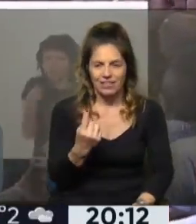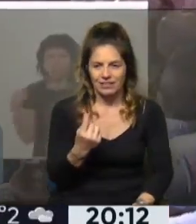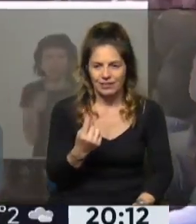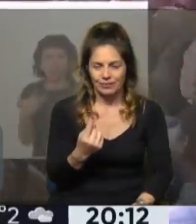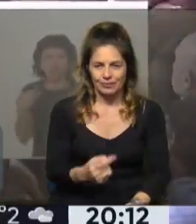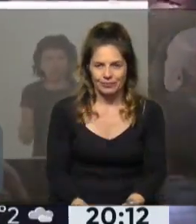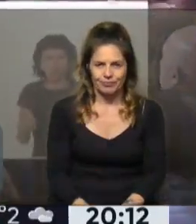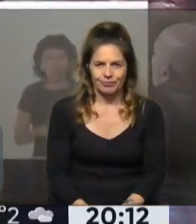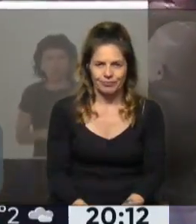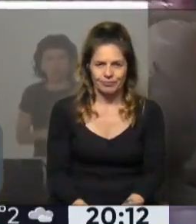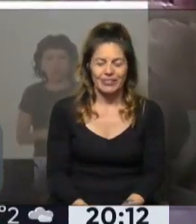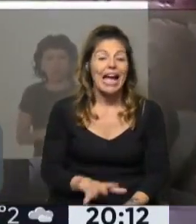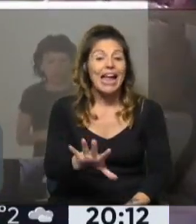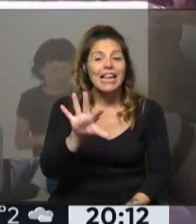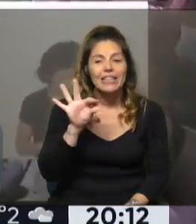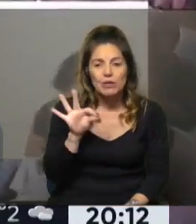centrales